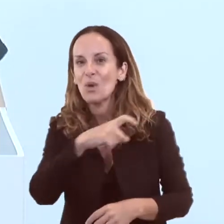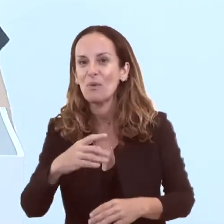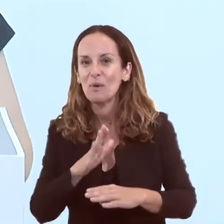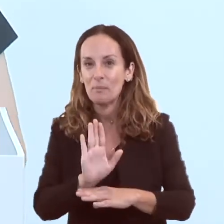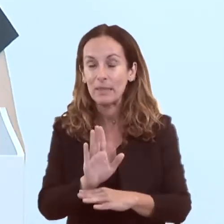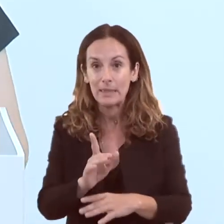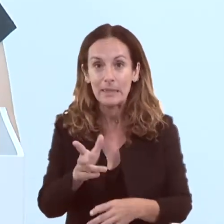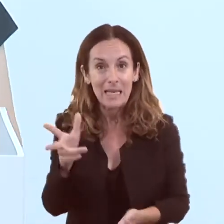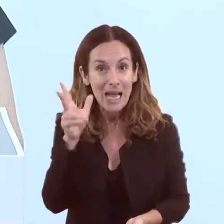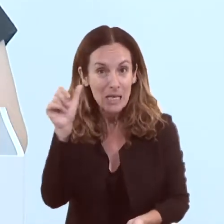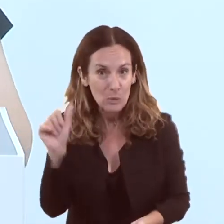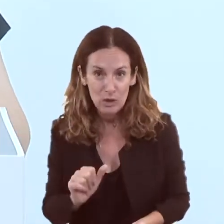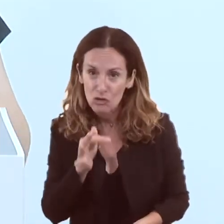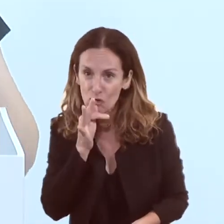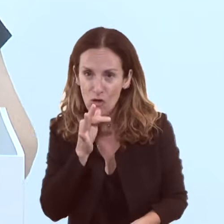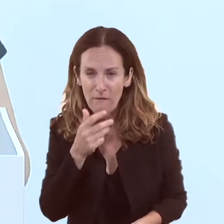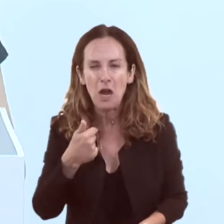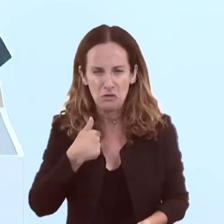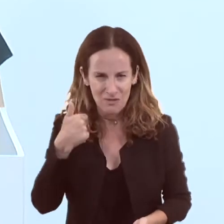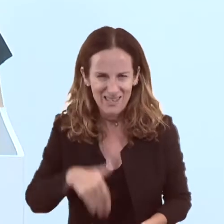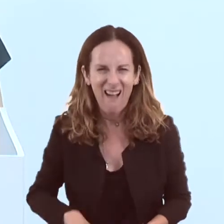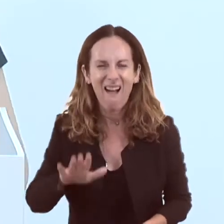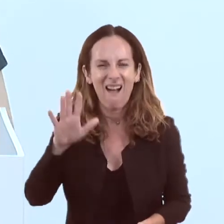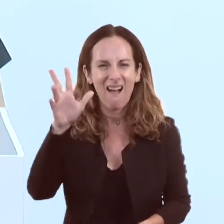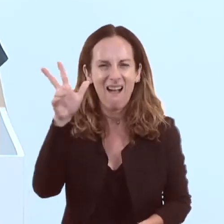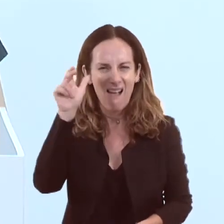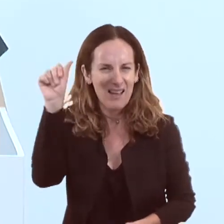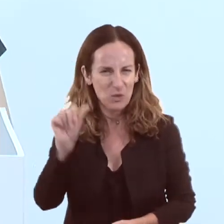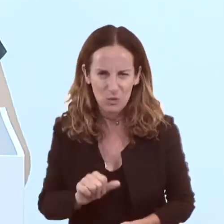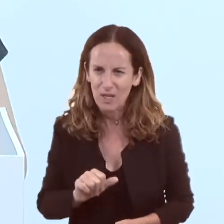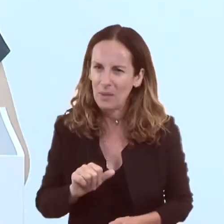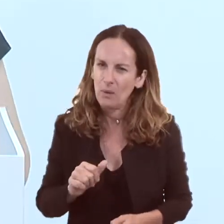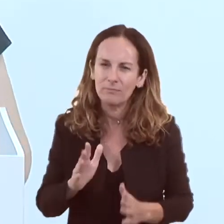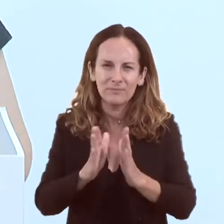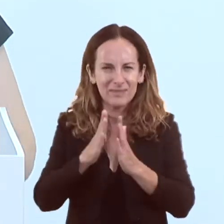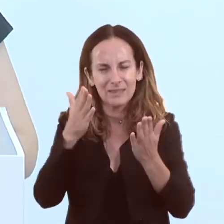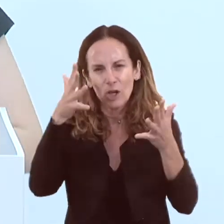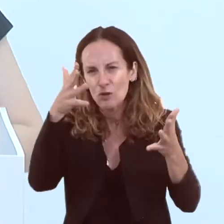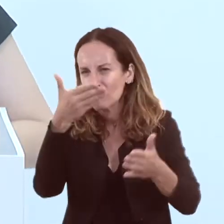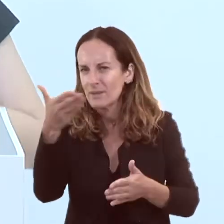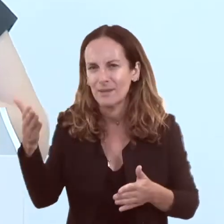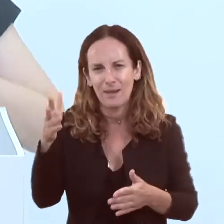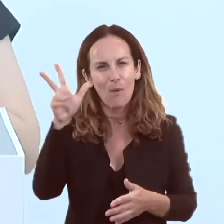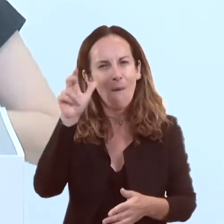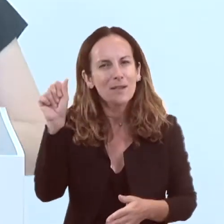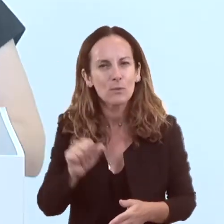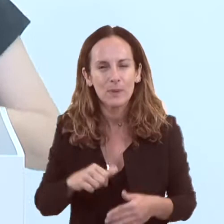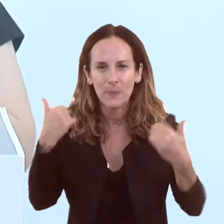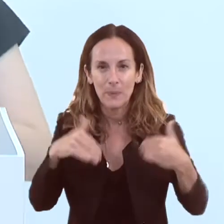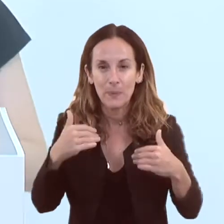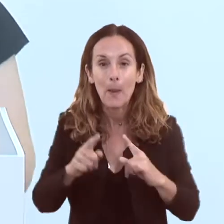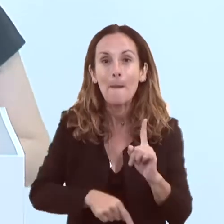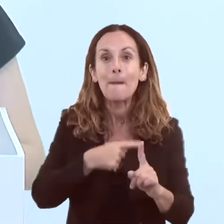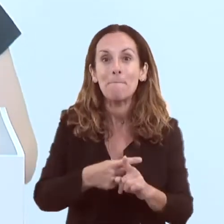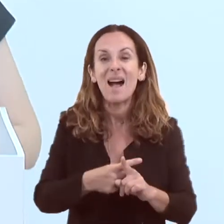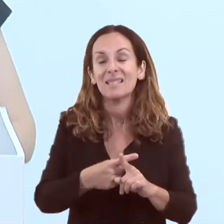no lo va a decir y no son tantas las oportunidades de escuchar esta esta música y además Son seis músicos